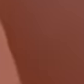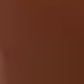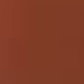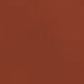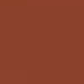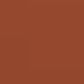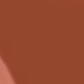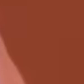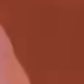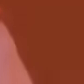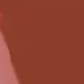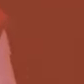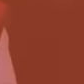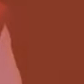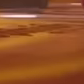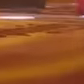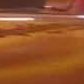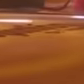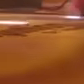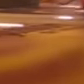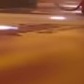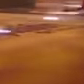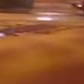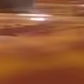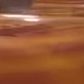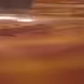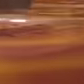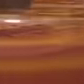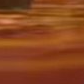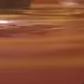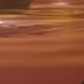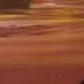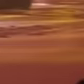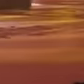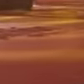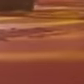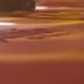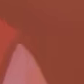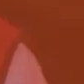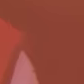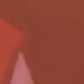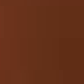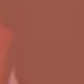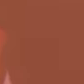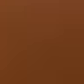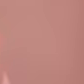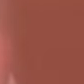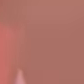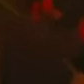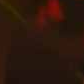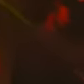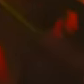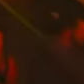disfrutar. Aquí estás, un año más. Diablos locos en carnaval para